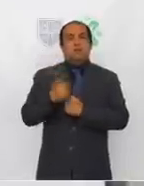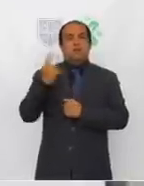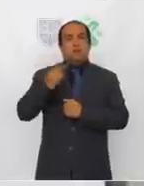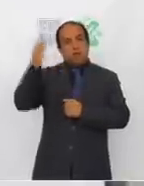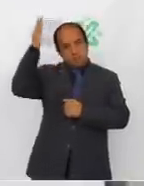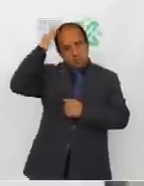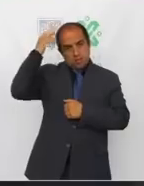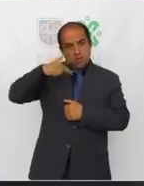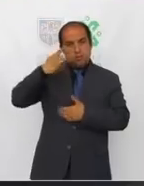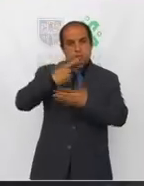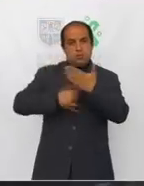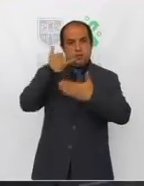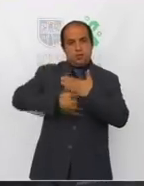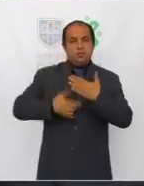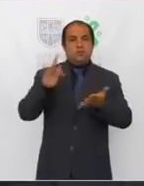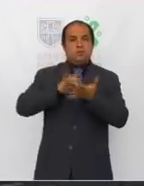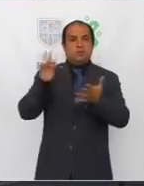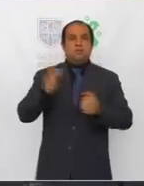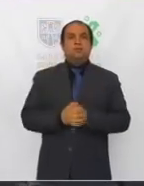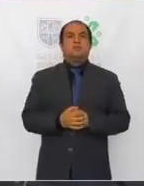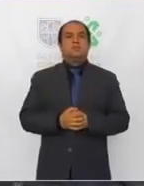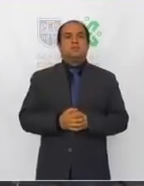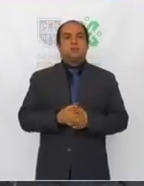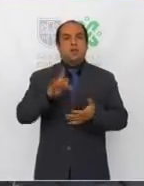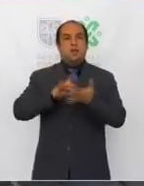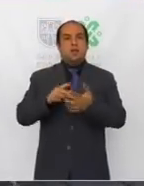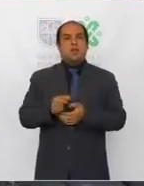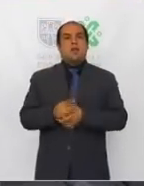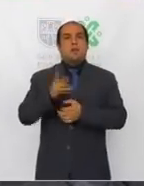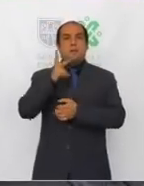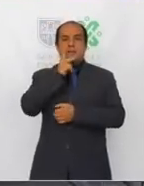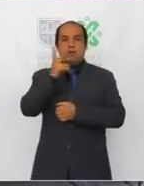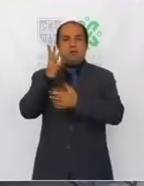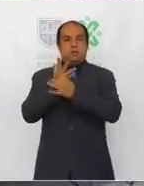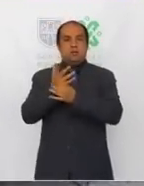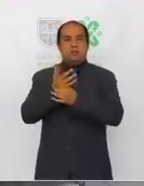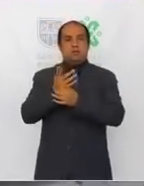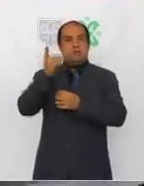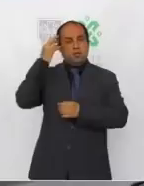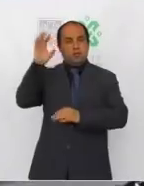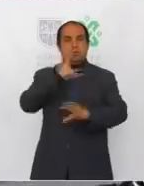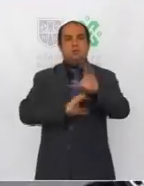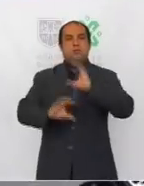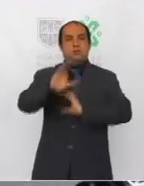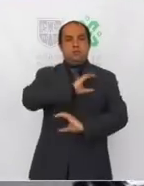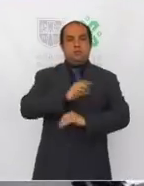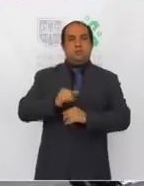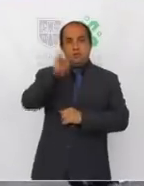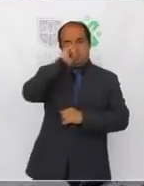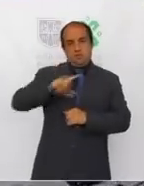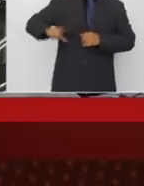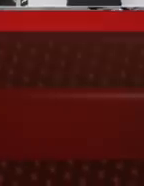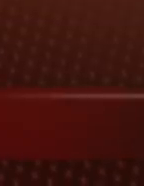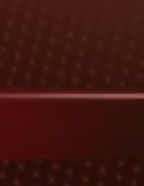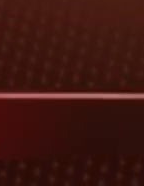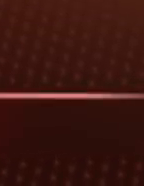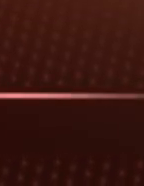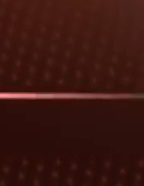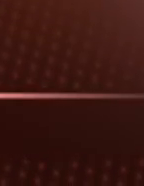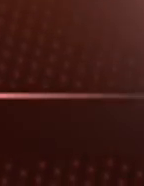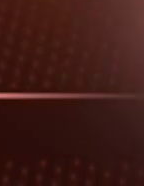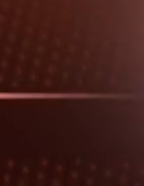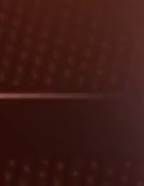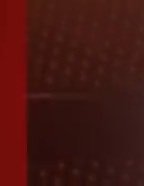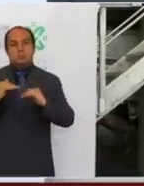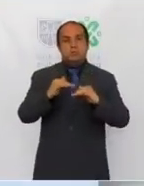proyecto. Gracias. Agradecemos el mensaje que nos ha dirigido la doctora Claudia Sheinbaum Pardo, jefa de gobierno de la